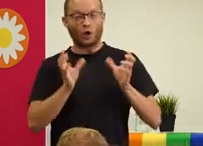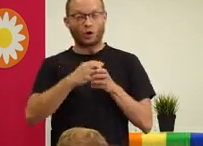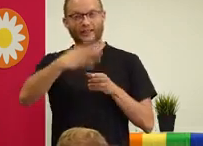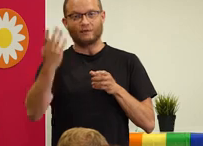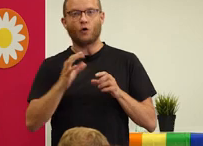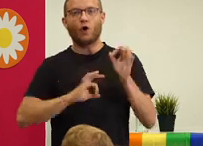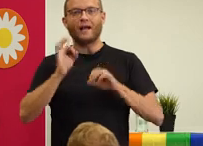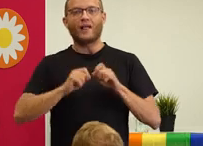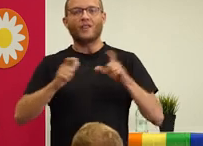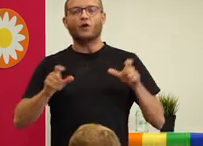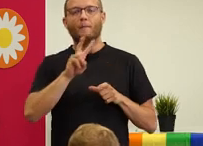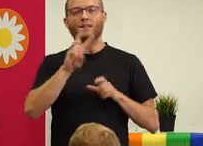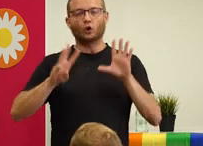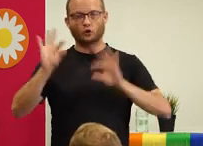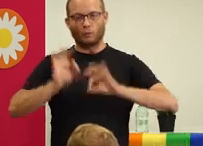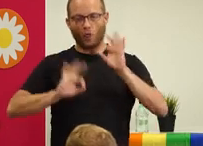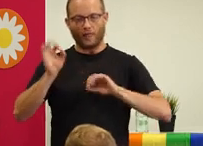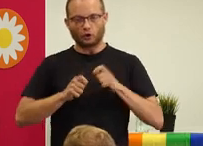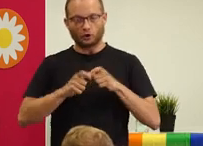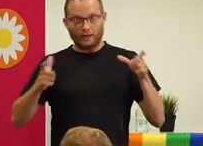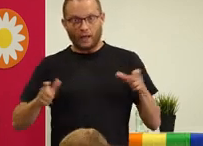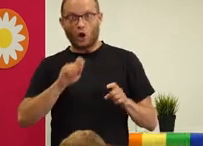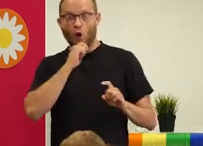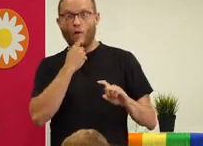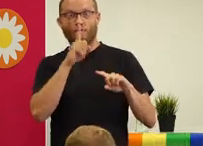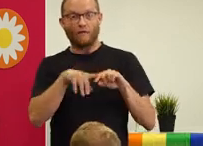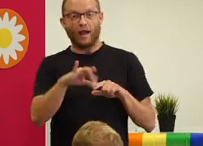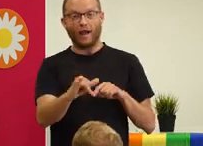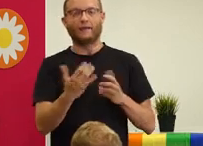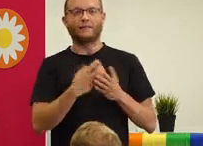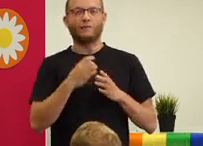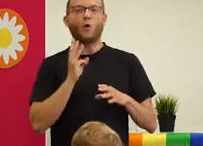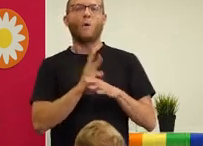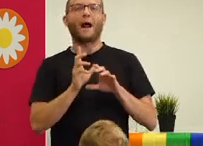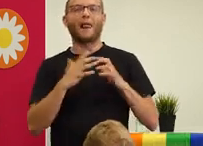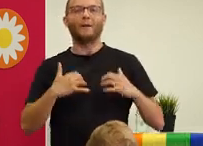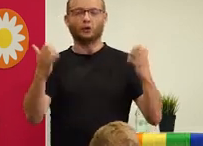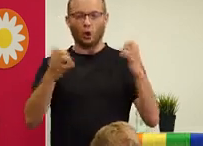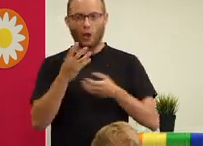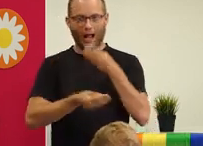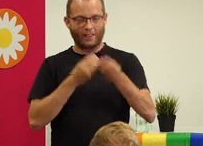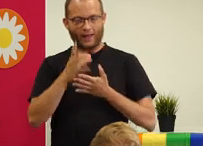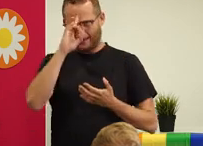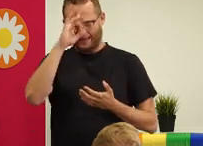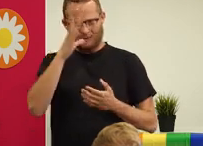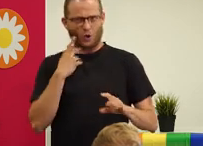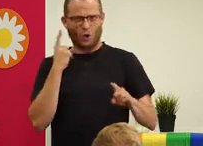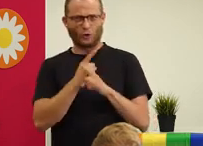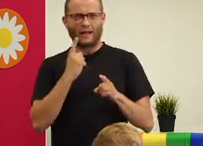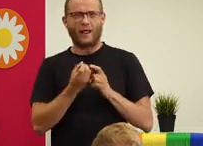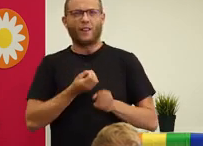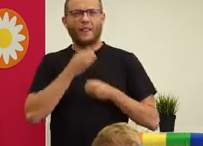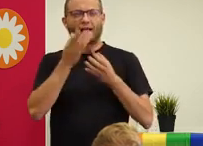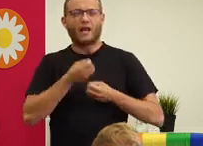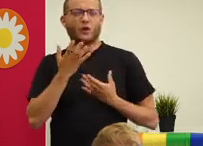crecieron un 28%. La homofobia que hay en el Parlamento israelí es increíble, con declaraciones